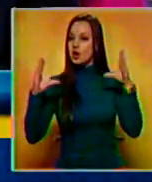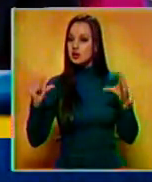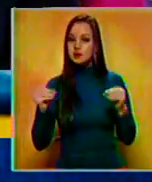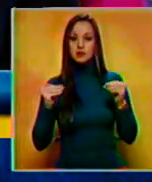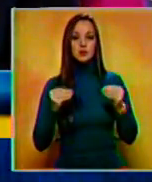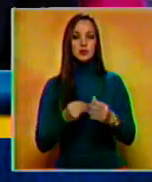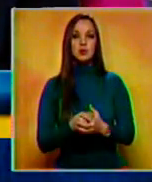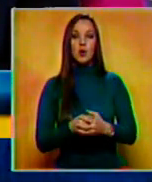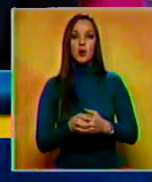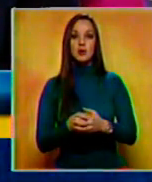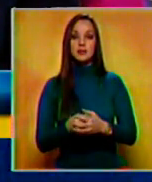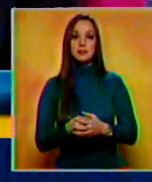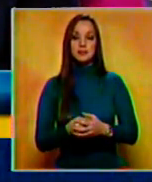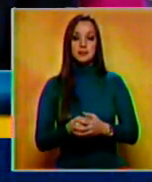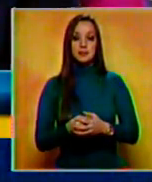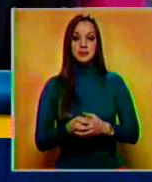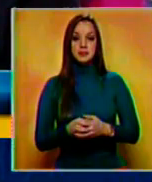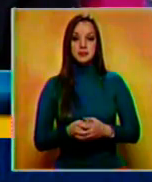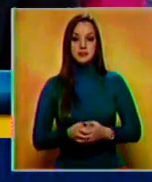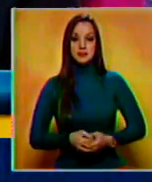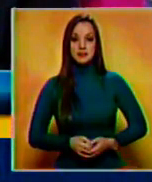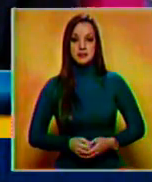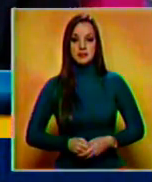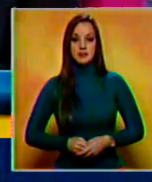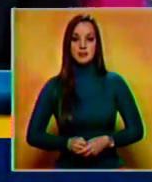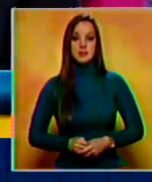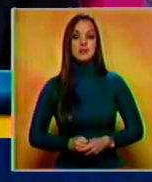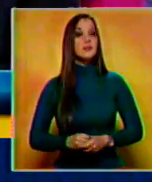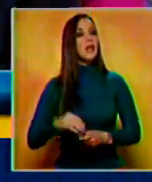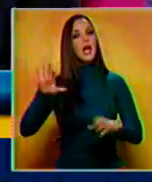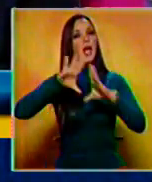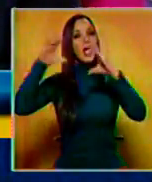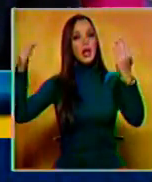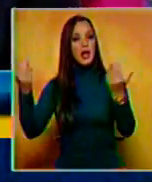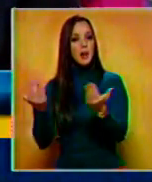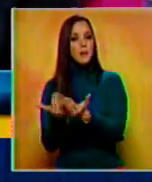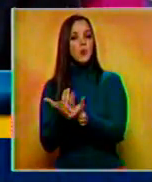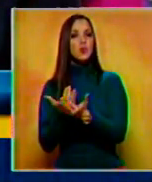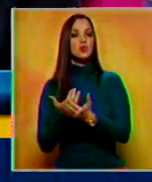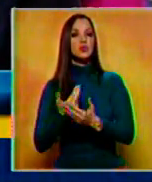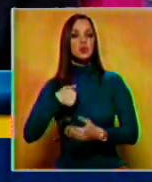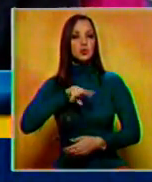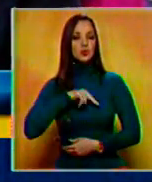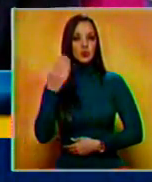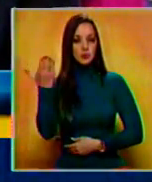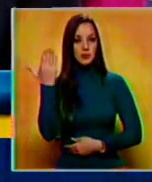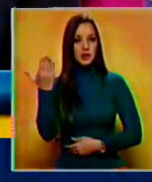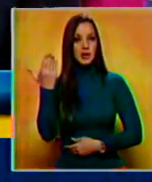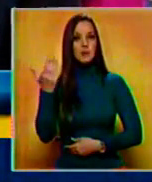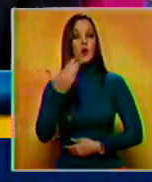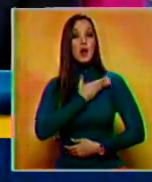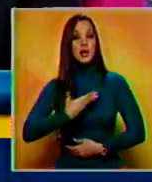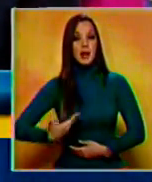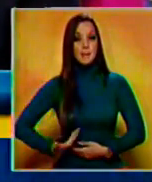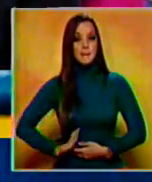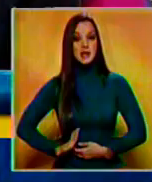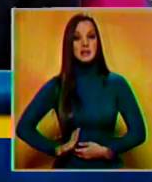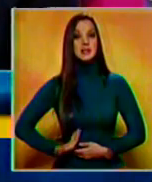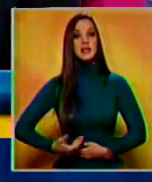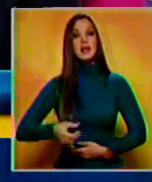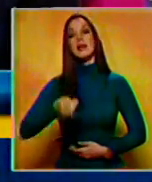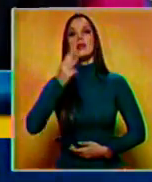instancias diplomáticas del mundo que el presidente Obama